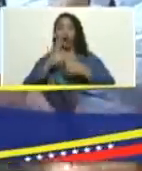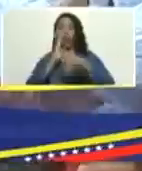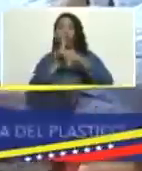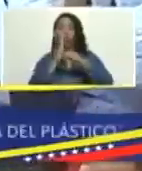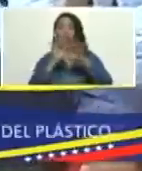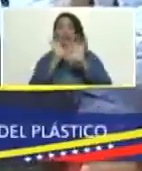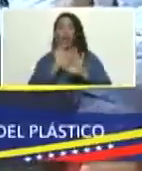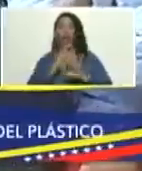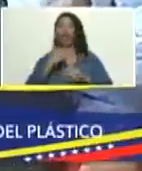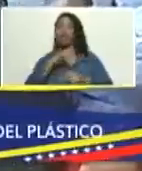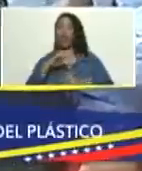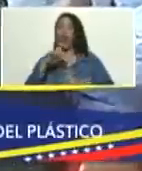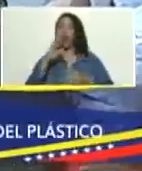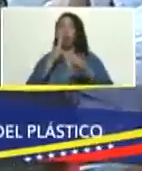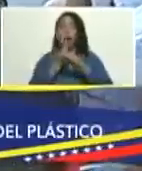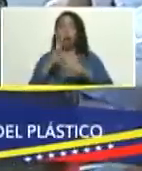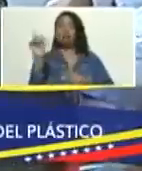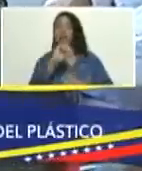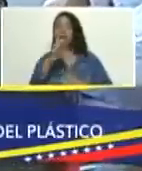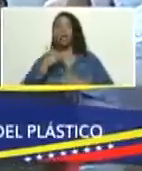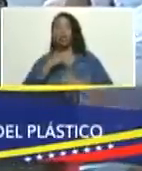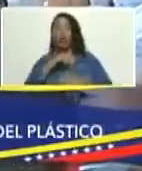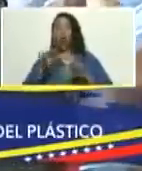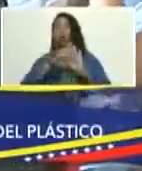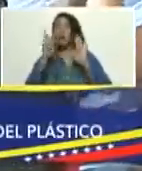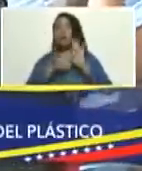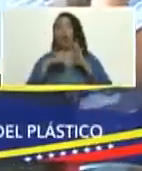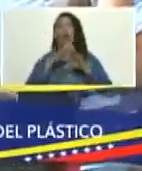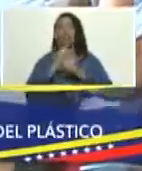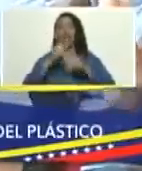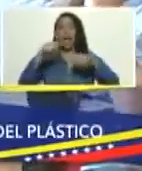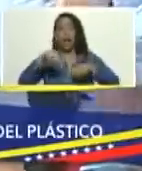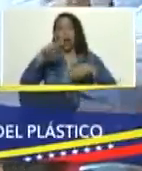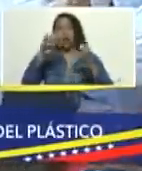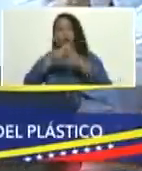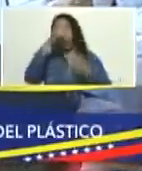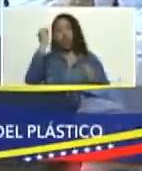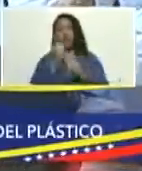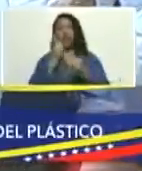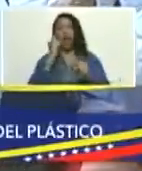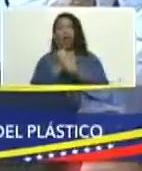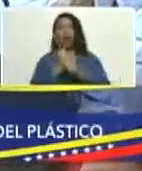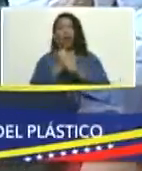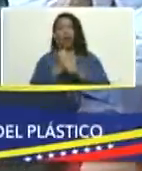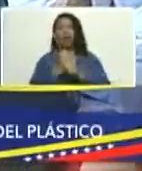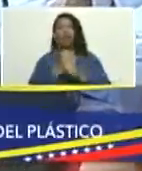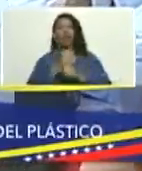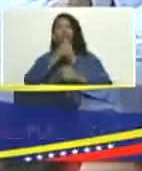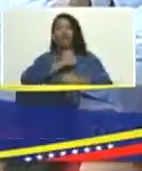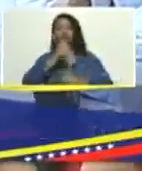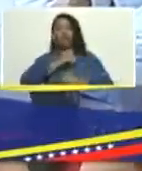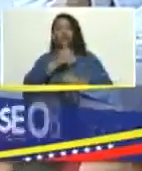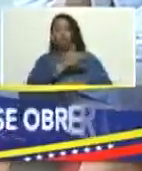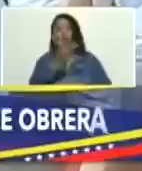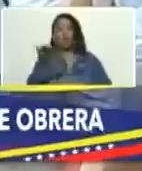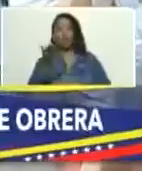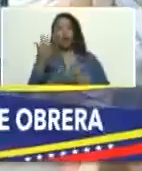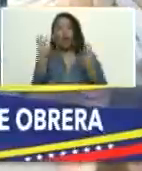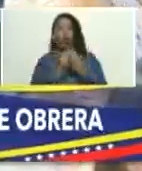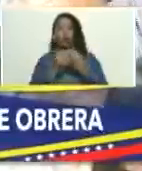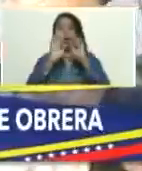detendrán. Tenga usted la plena confianza en esta clase trabajadora, resteada con usted,